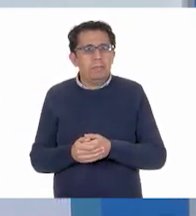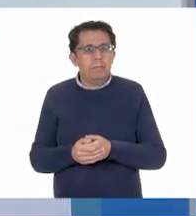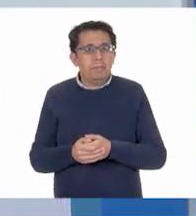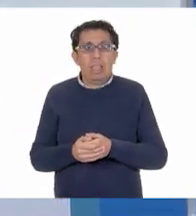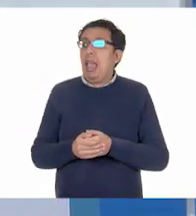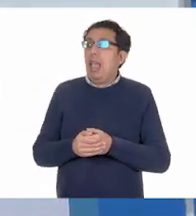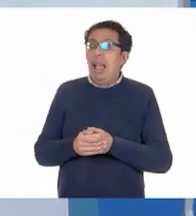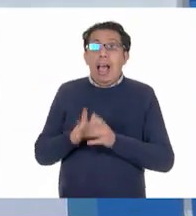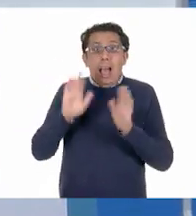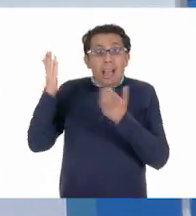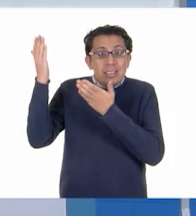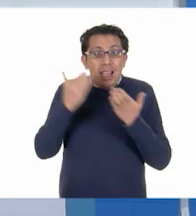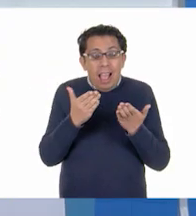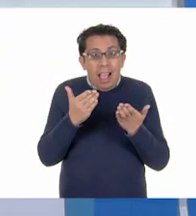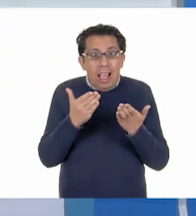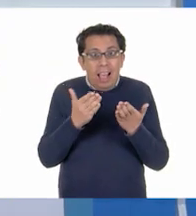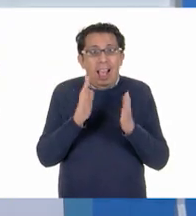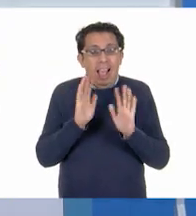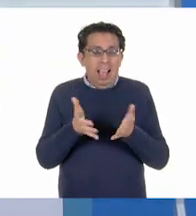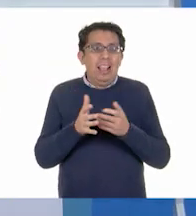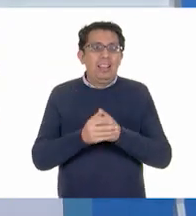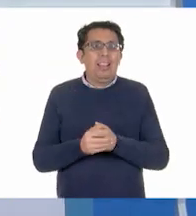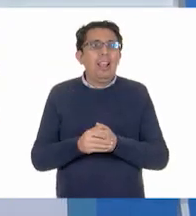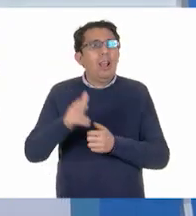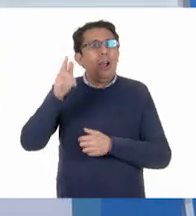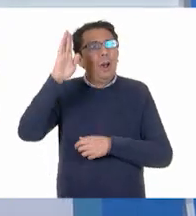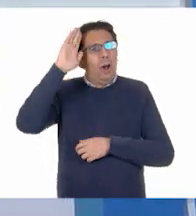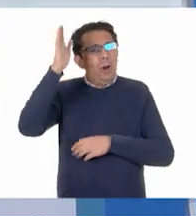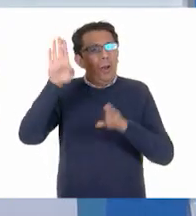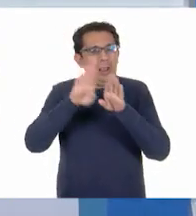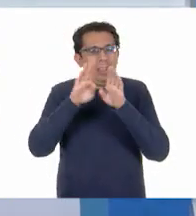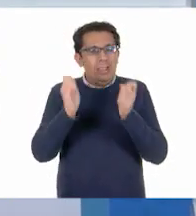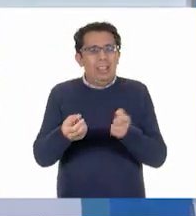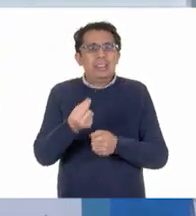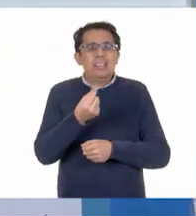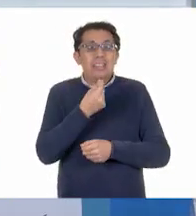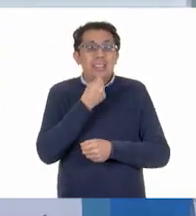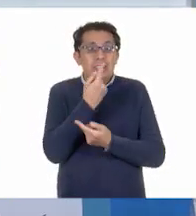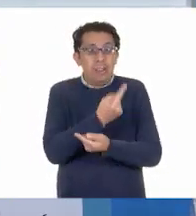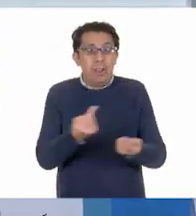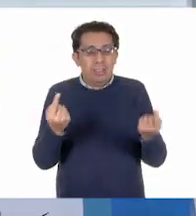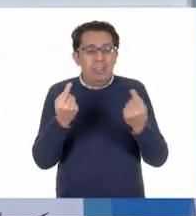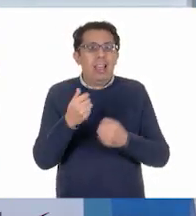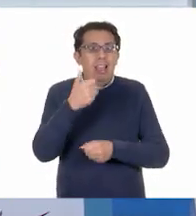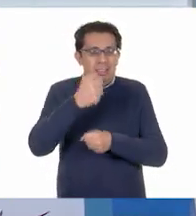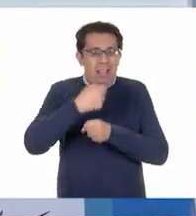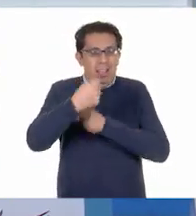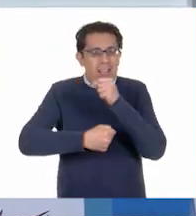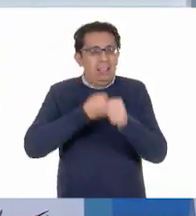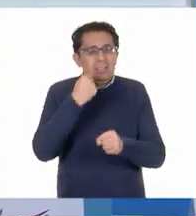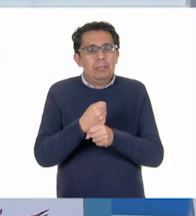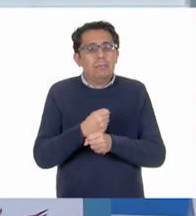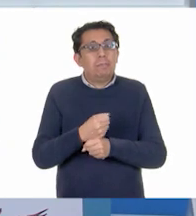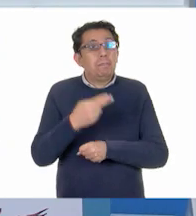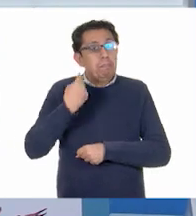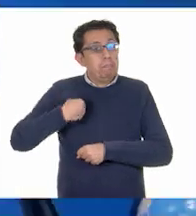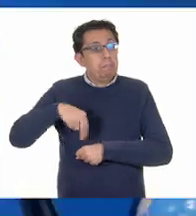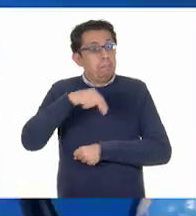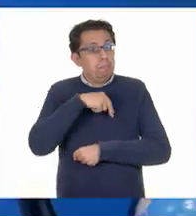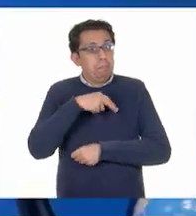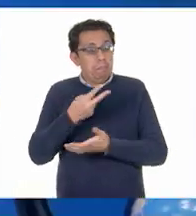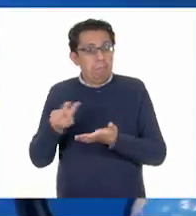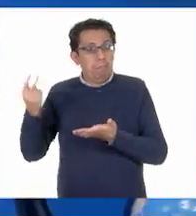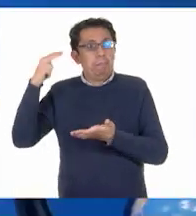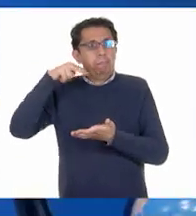¡Ay! ¡Ya llegaron! ¡Ya están aquí! Hola, ¿cómo están, niñas y niños de sexto grado? Nosotras estamos aquí